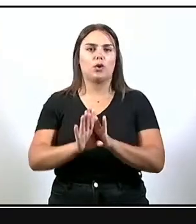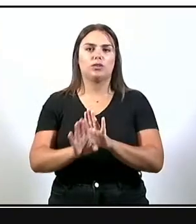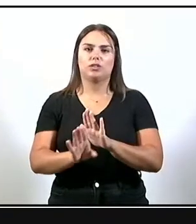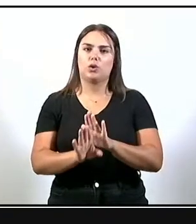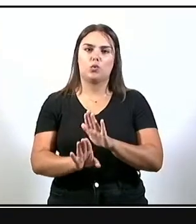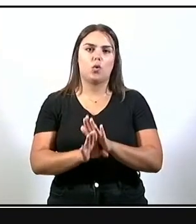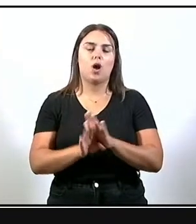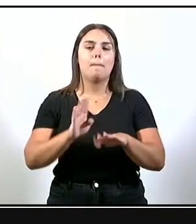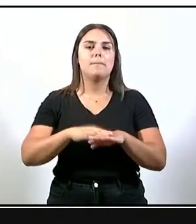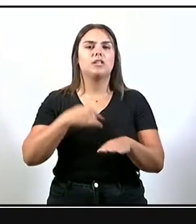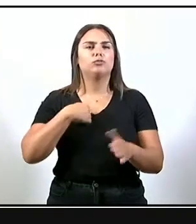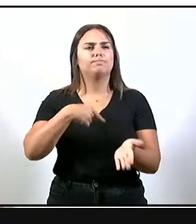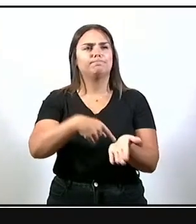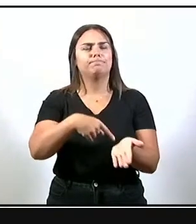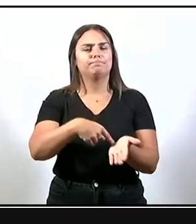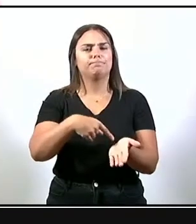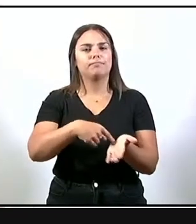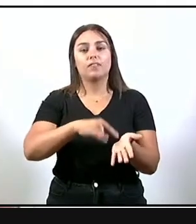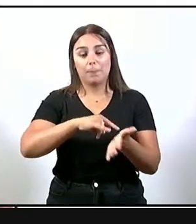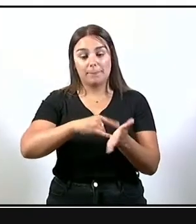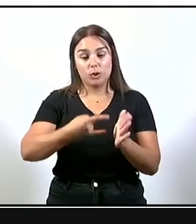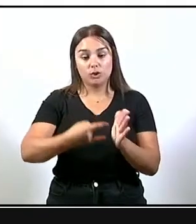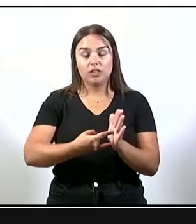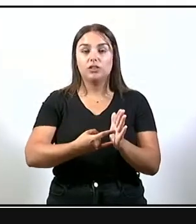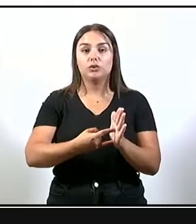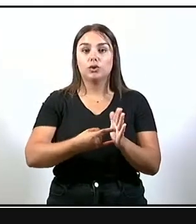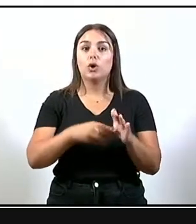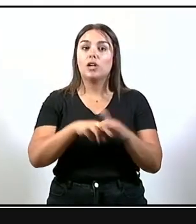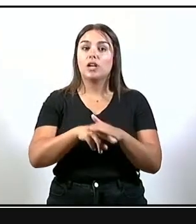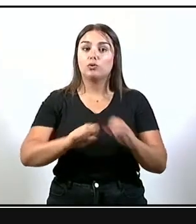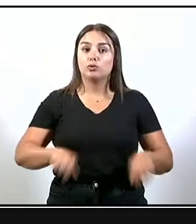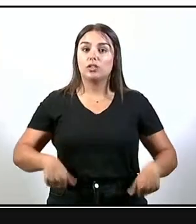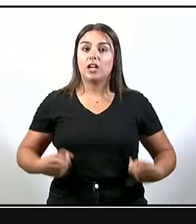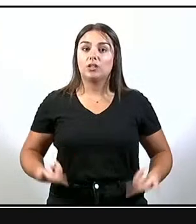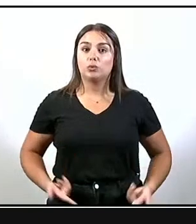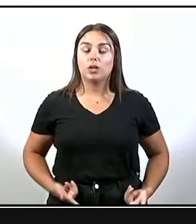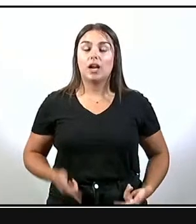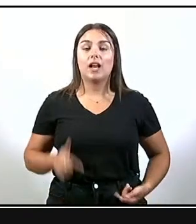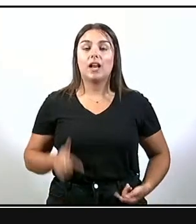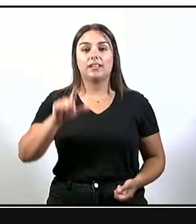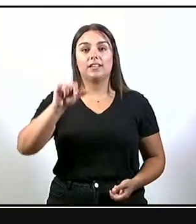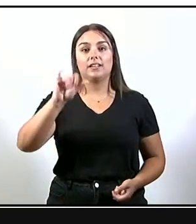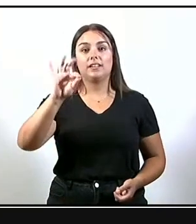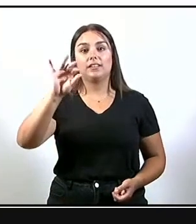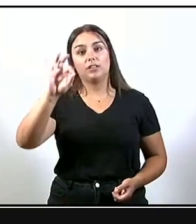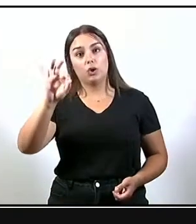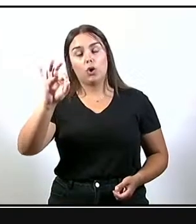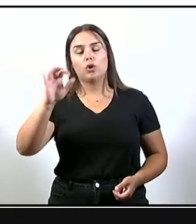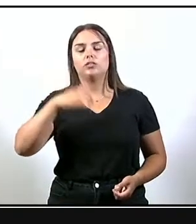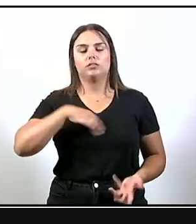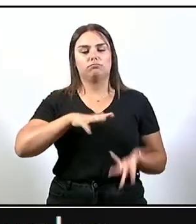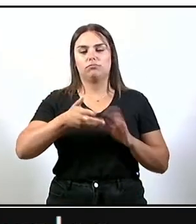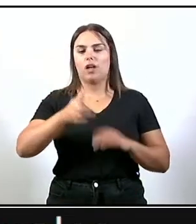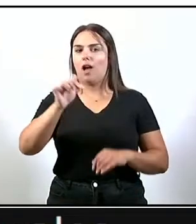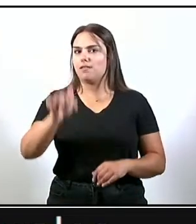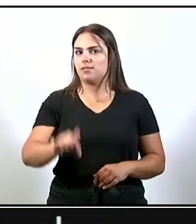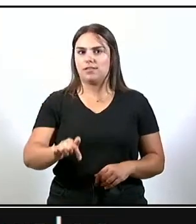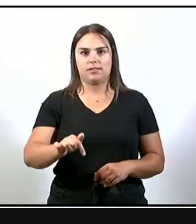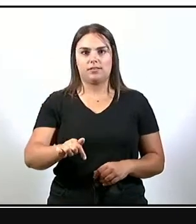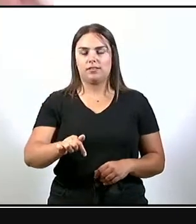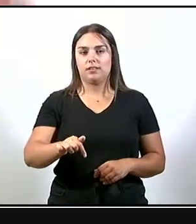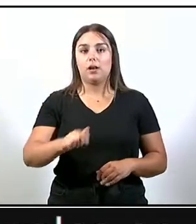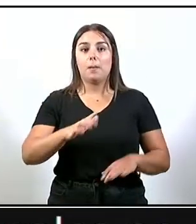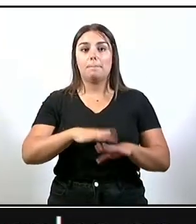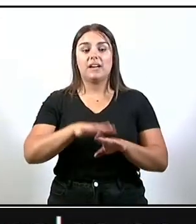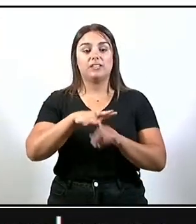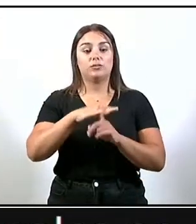para exigir que los proyectos que afectan a recursos naturales en nuestra región, como es el litio, tengan que ser transformados aquí para que no ocurra lo que